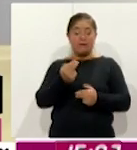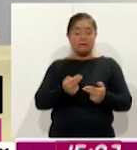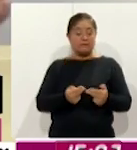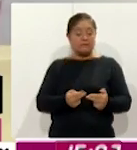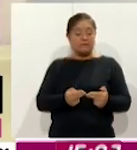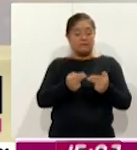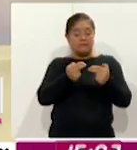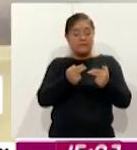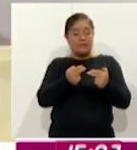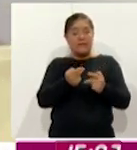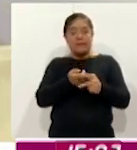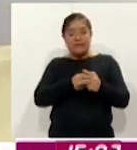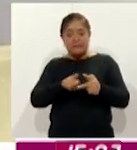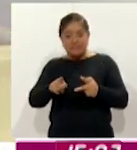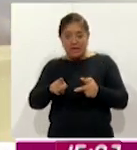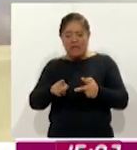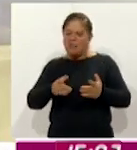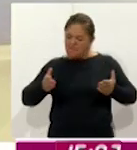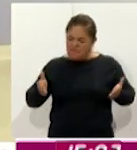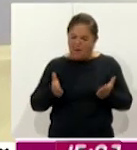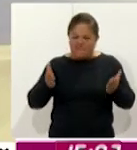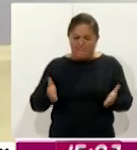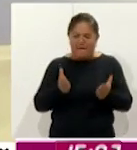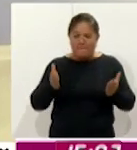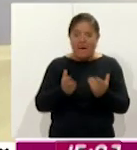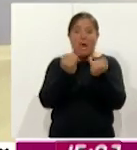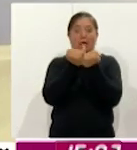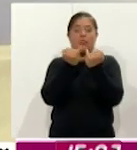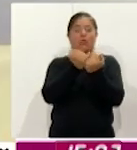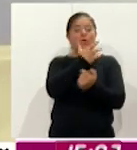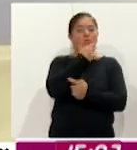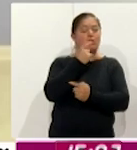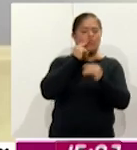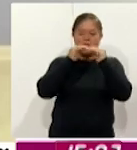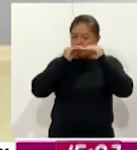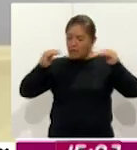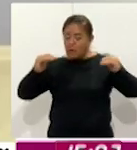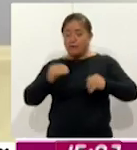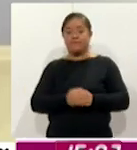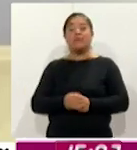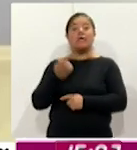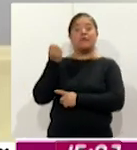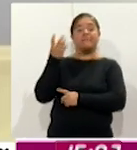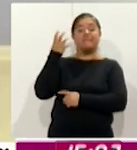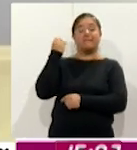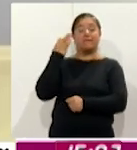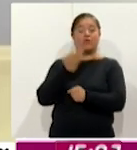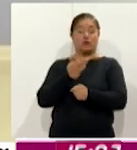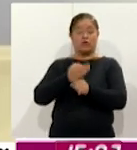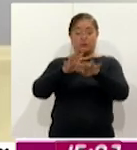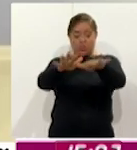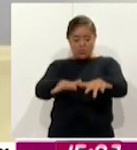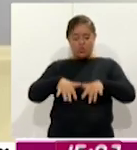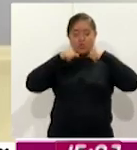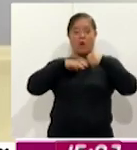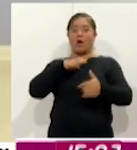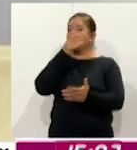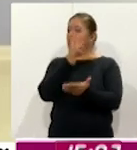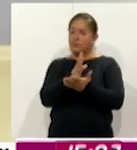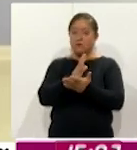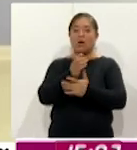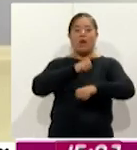de género en Tlaxcala. Este foro es una plataforma única que reúne a